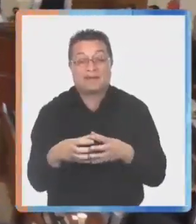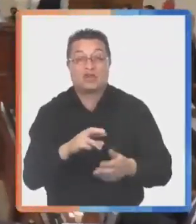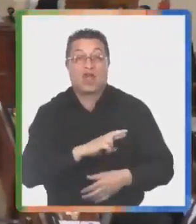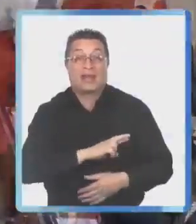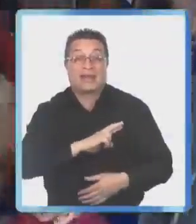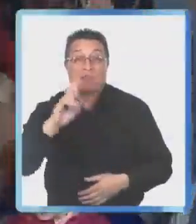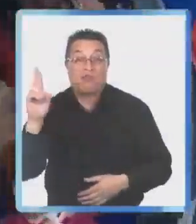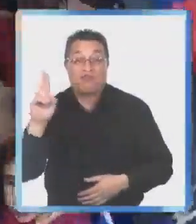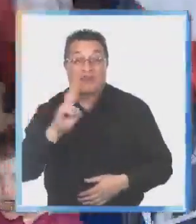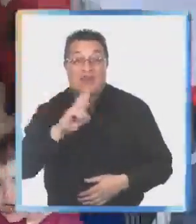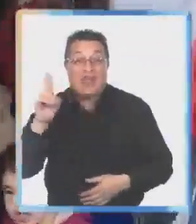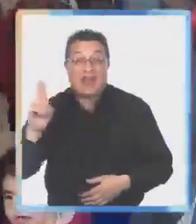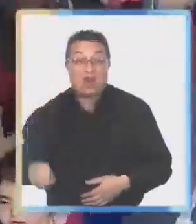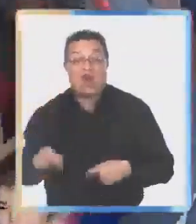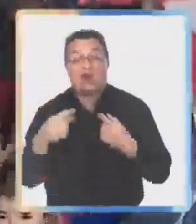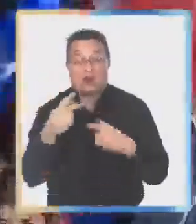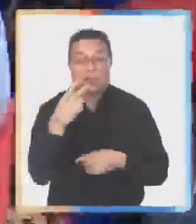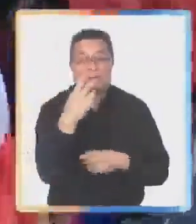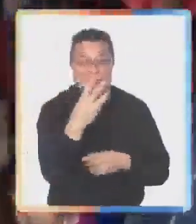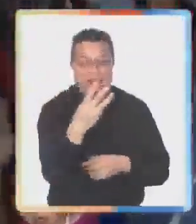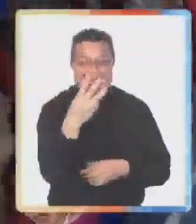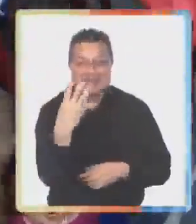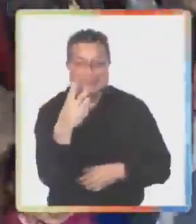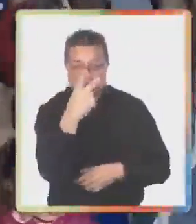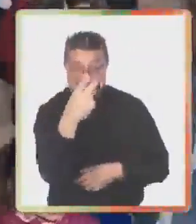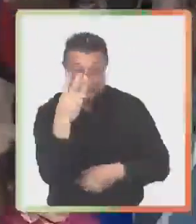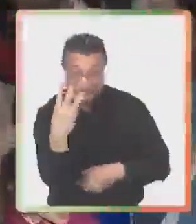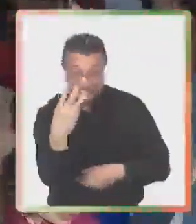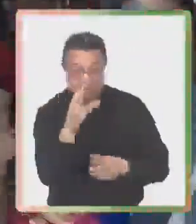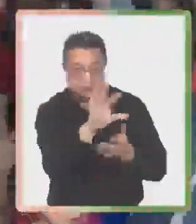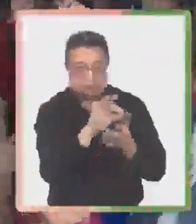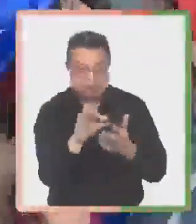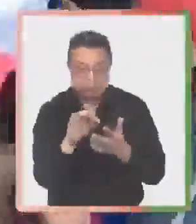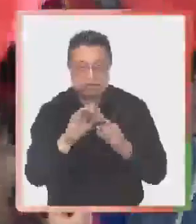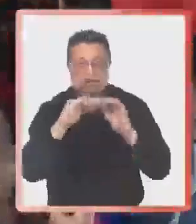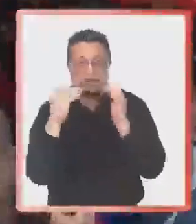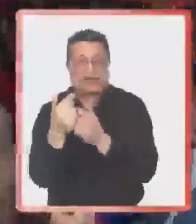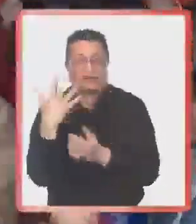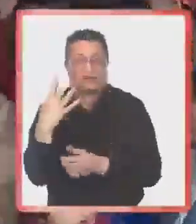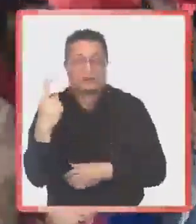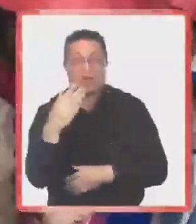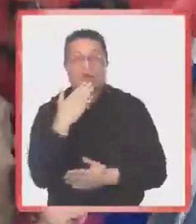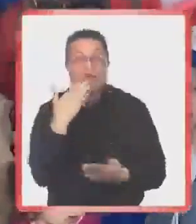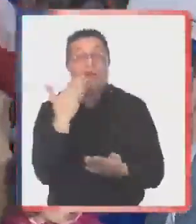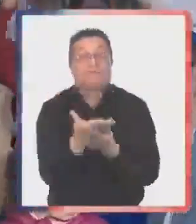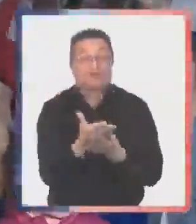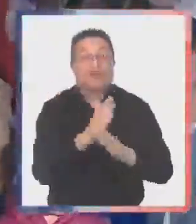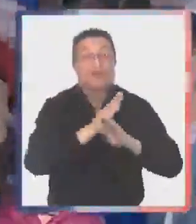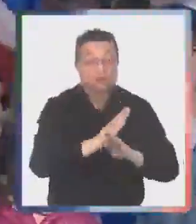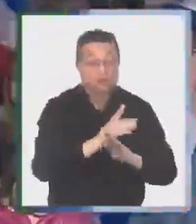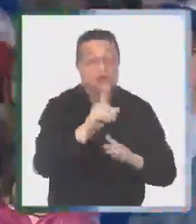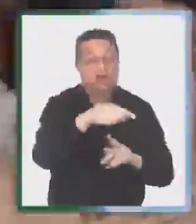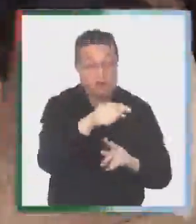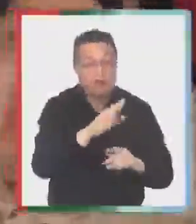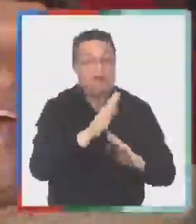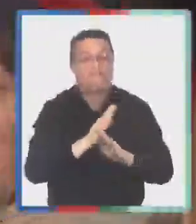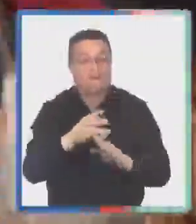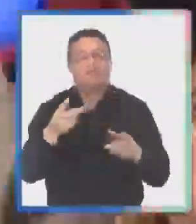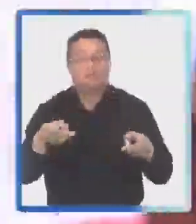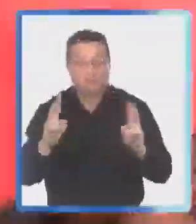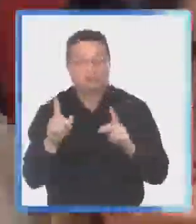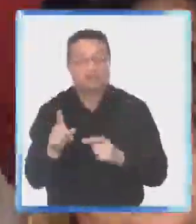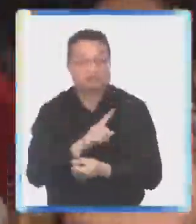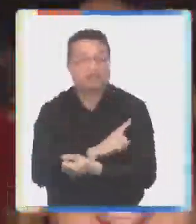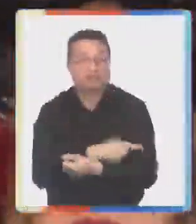tiene 23 de los 51 miembros. Tendrán los votos para proponer, eliminar normas y también poder de veto. Y